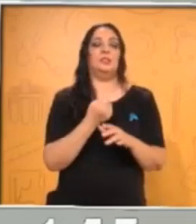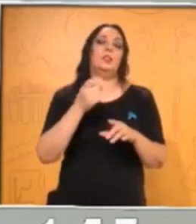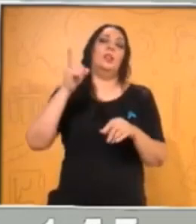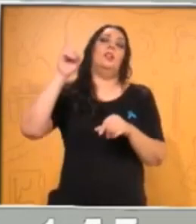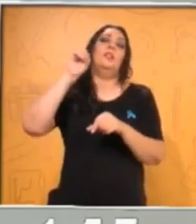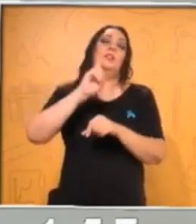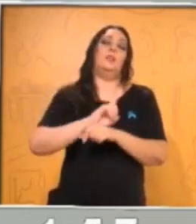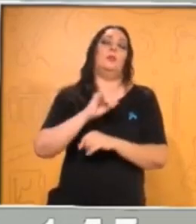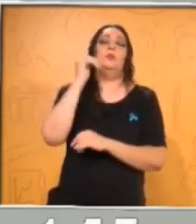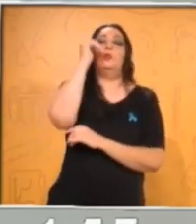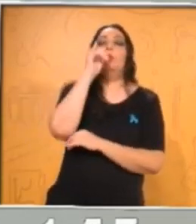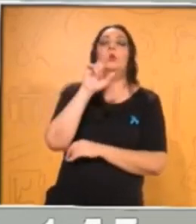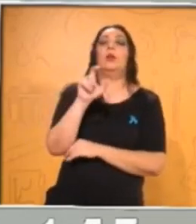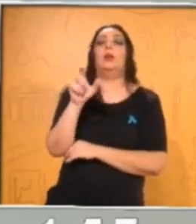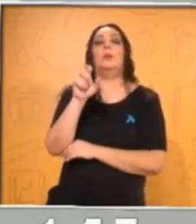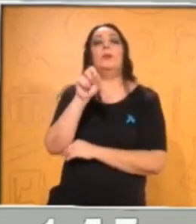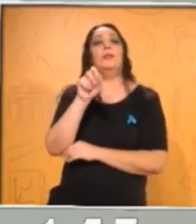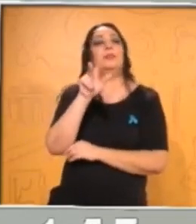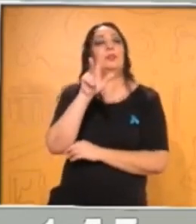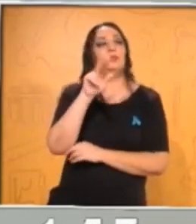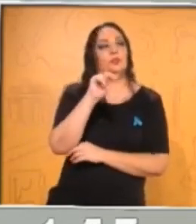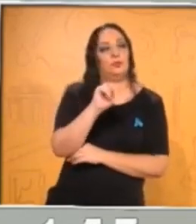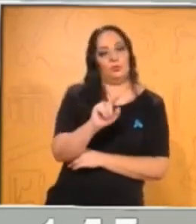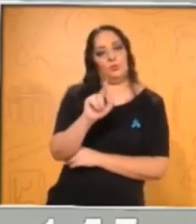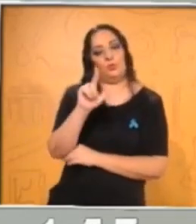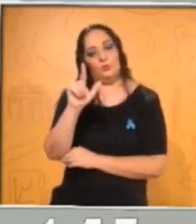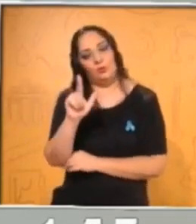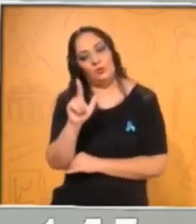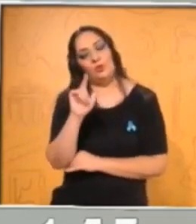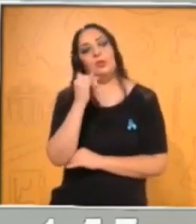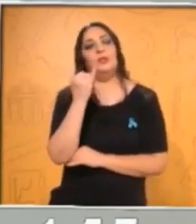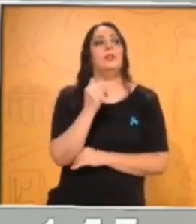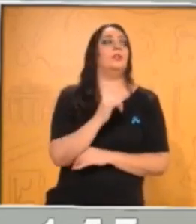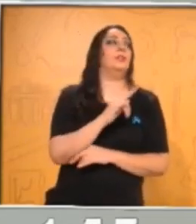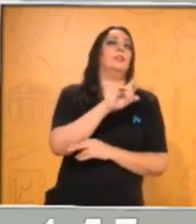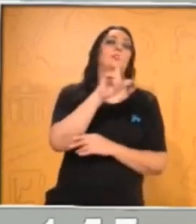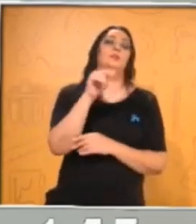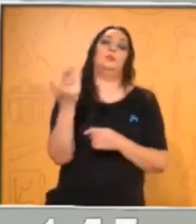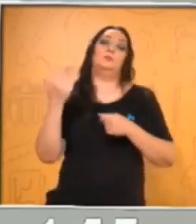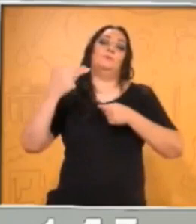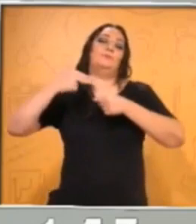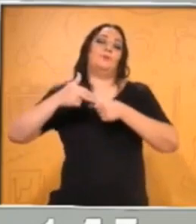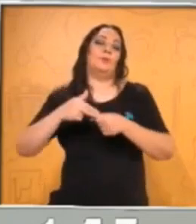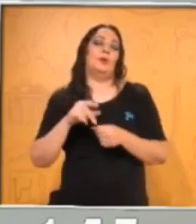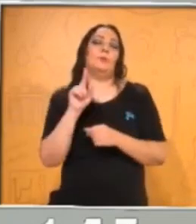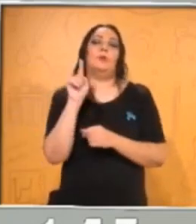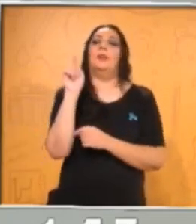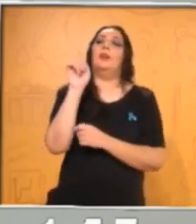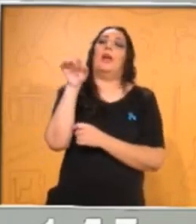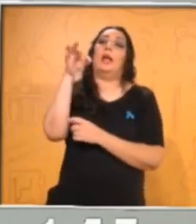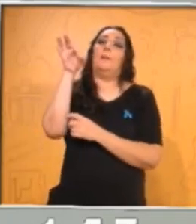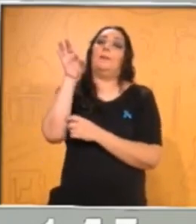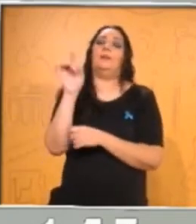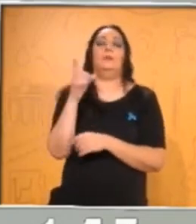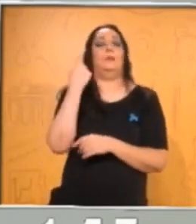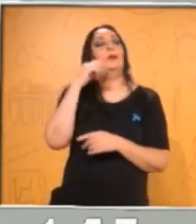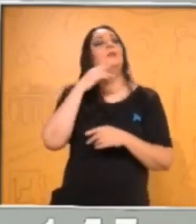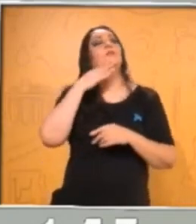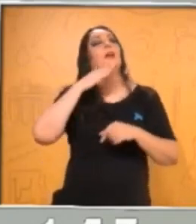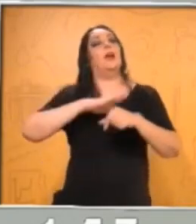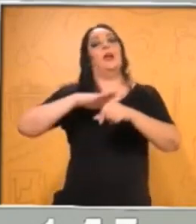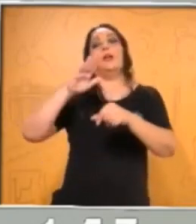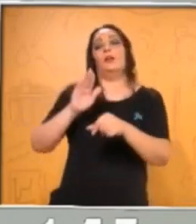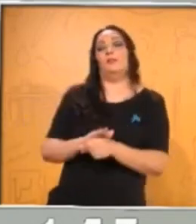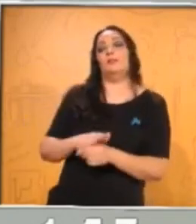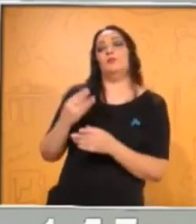nos pueden encontrar como Canal 28 Nuevo León y darle suscribirse, activan la campanita y ya les va a estar llegando todas las